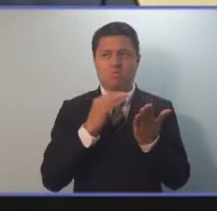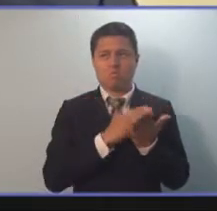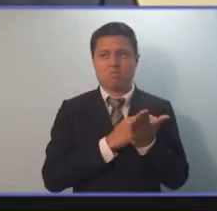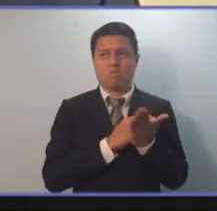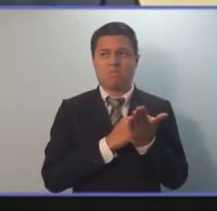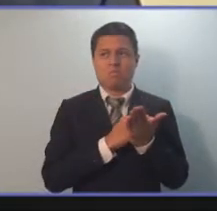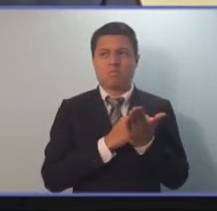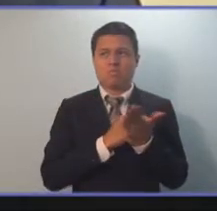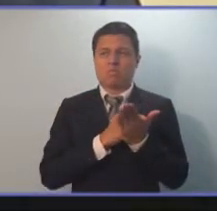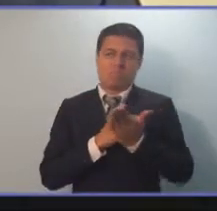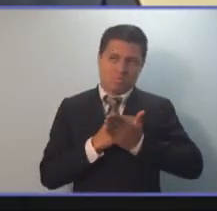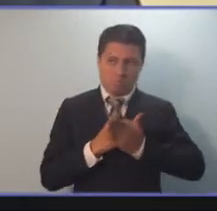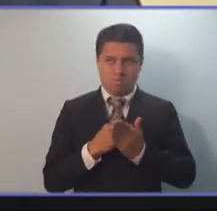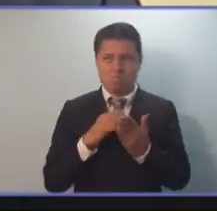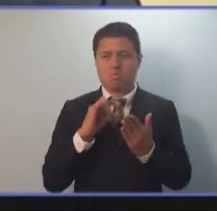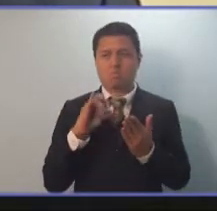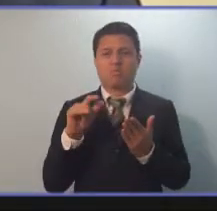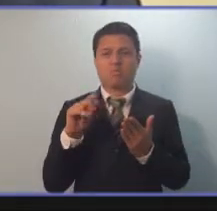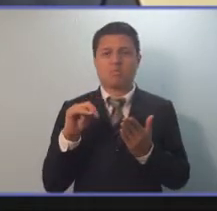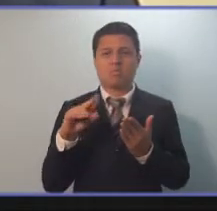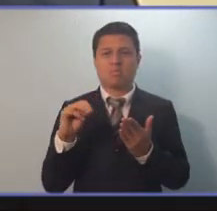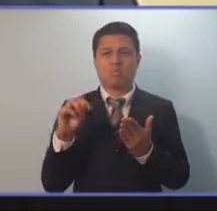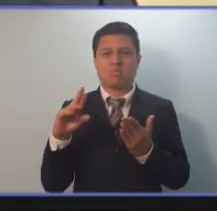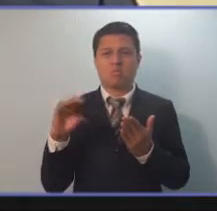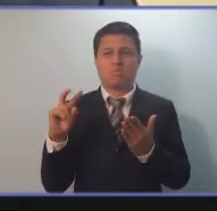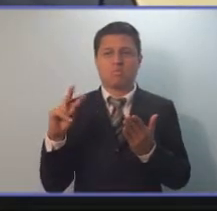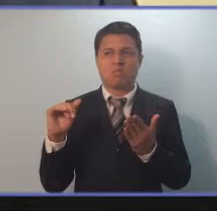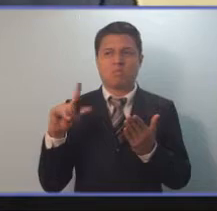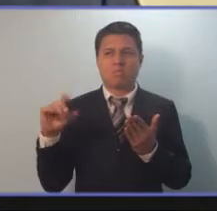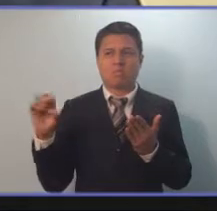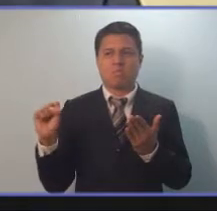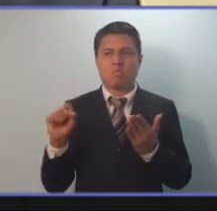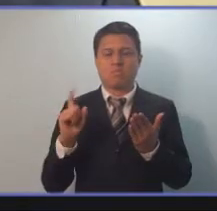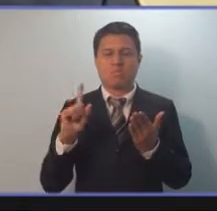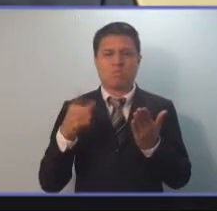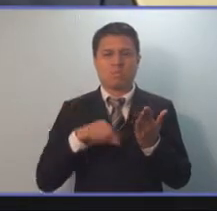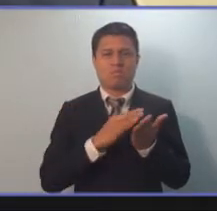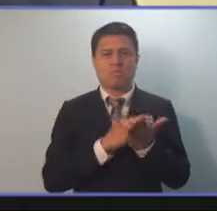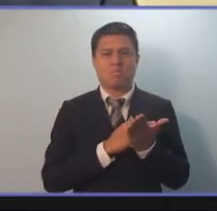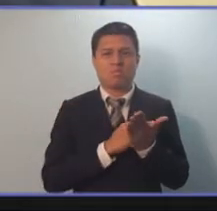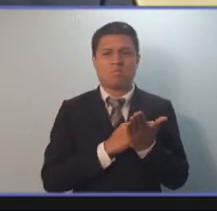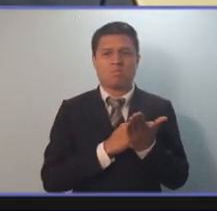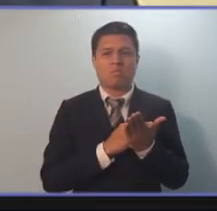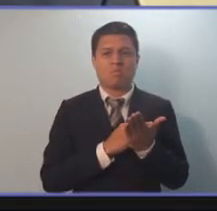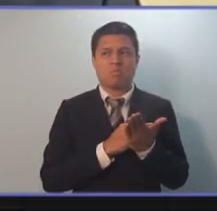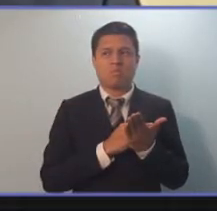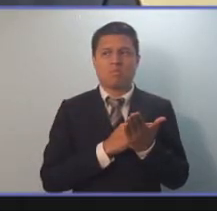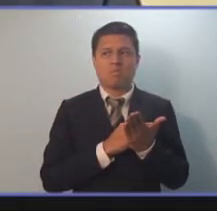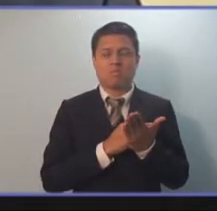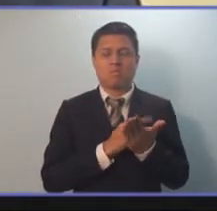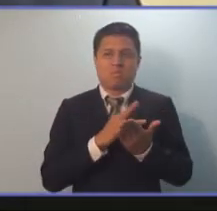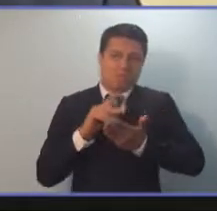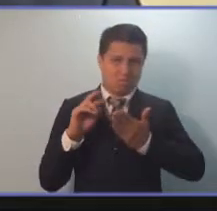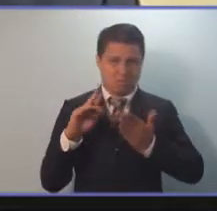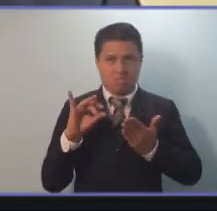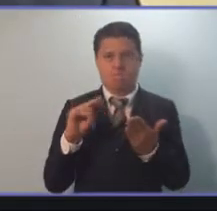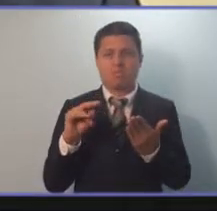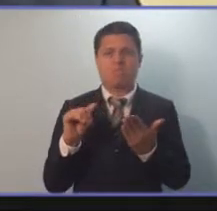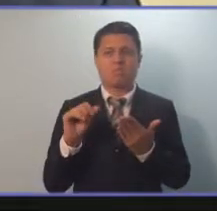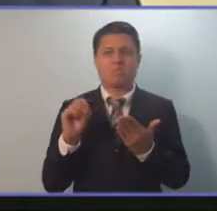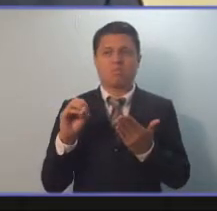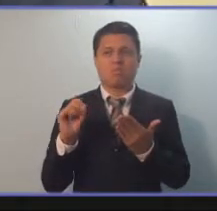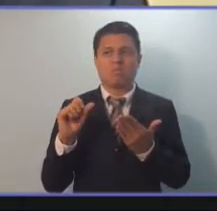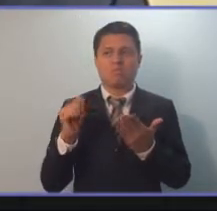Presente. Eileen Auxiliadora Romero Valle. Ausente. Karina Ivette Sosa de